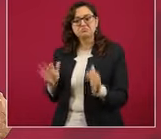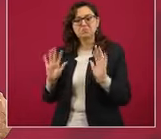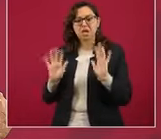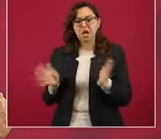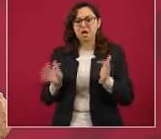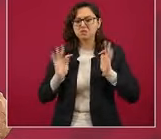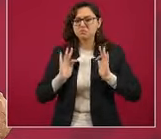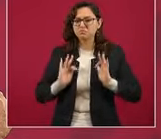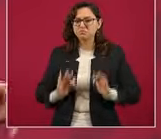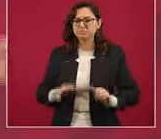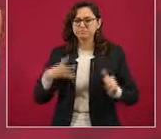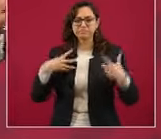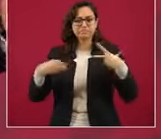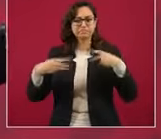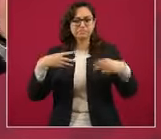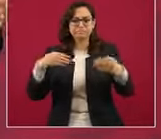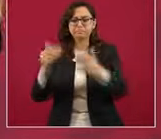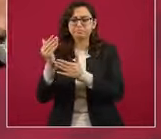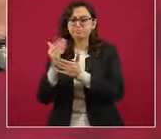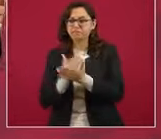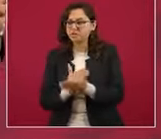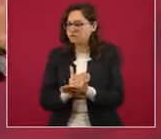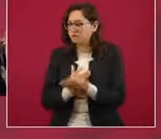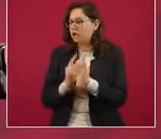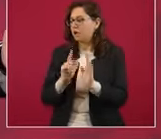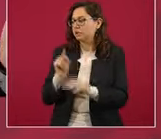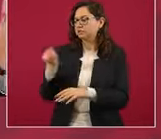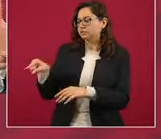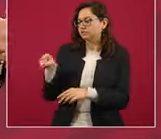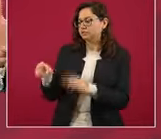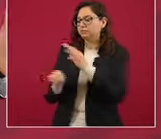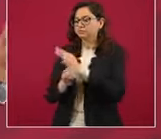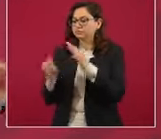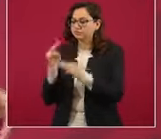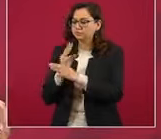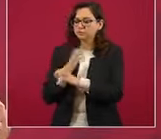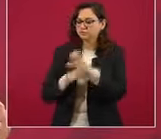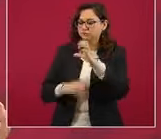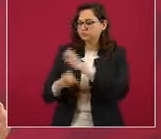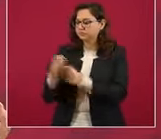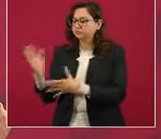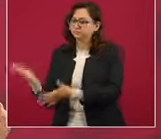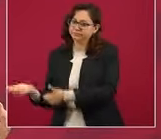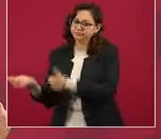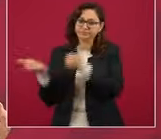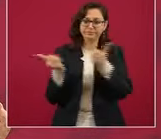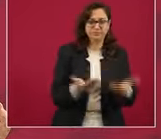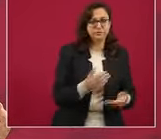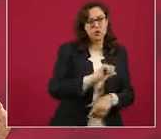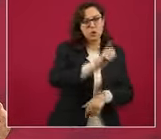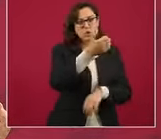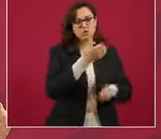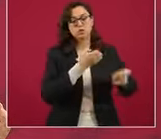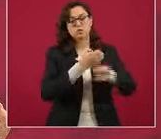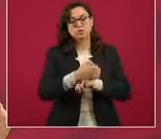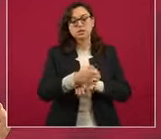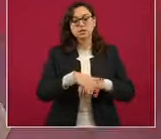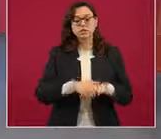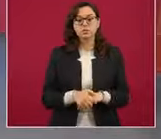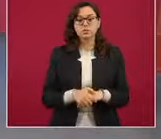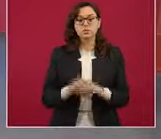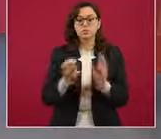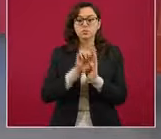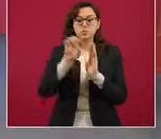afectación y podemos disponer de recursos. Está el caso